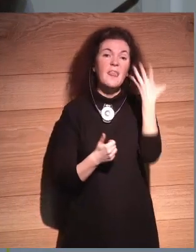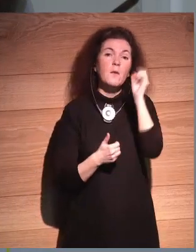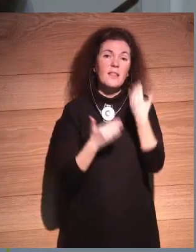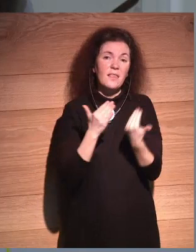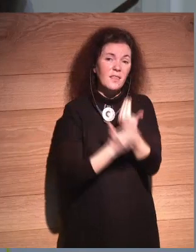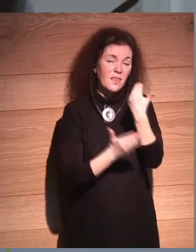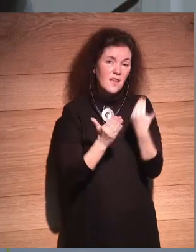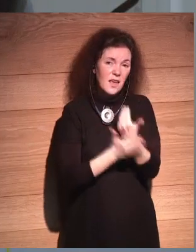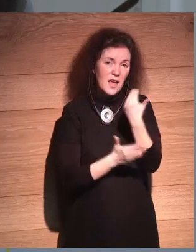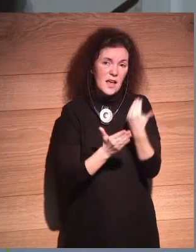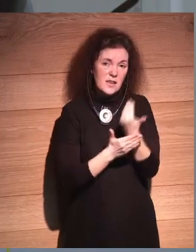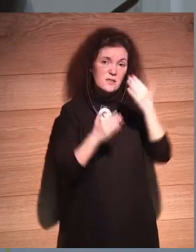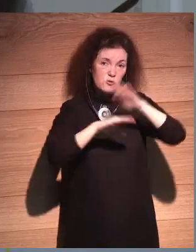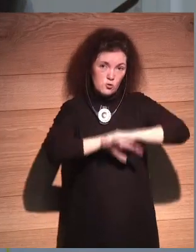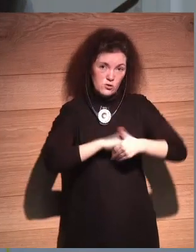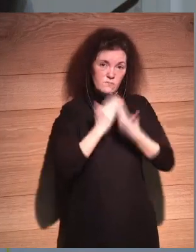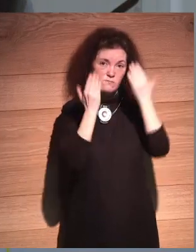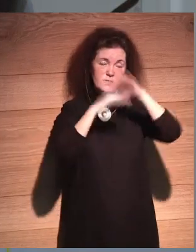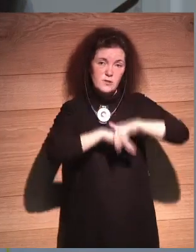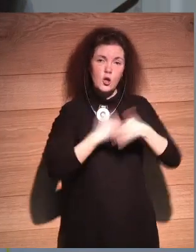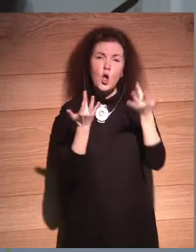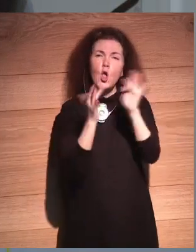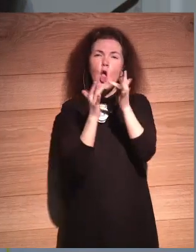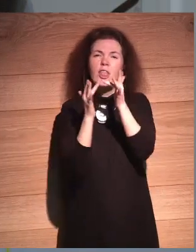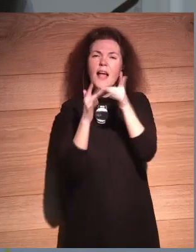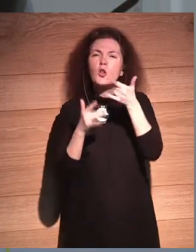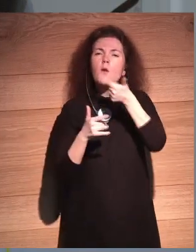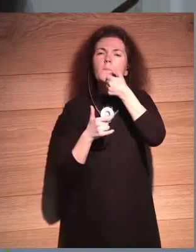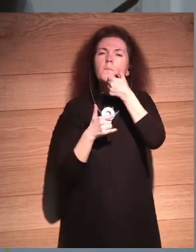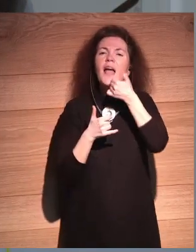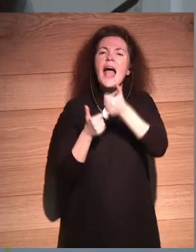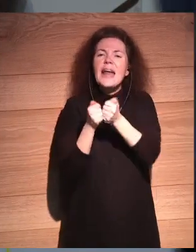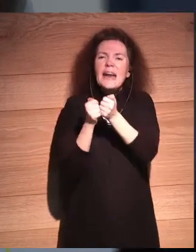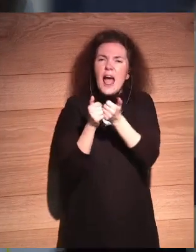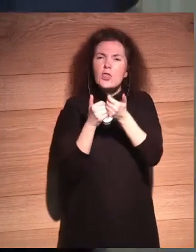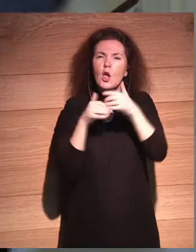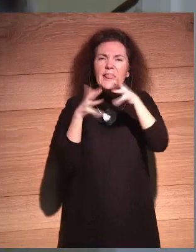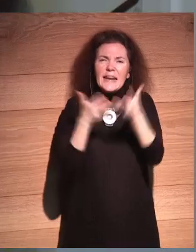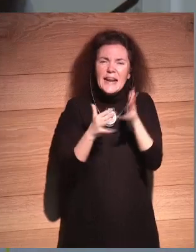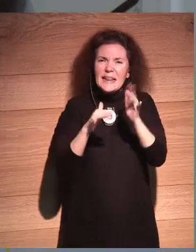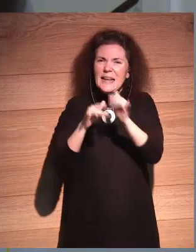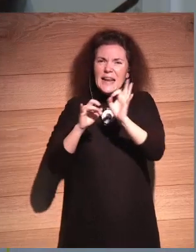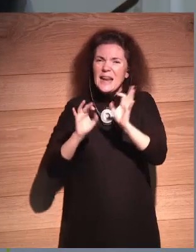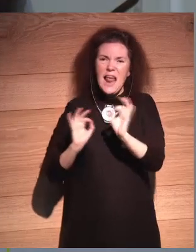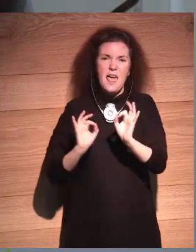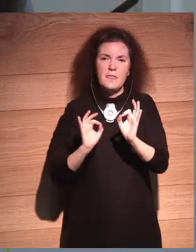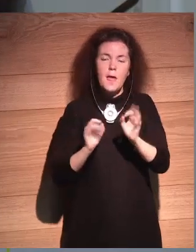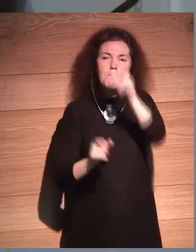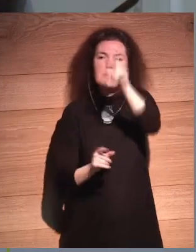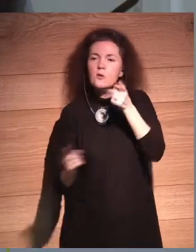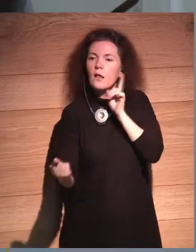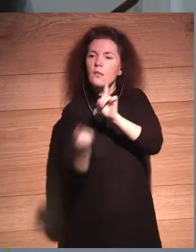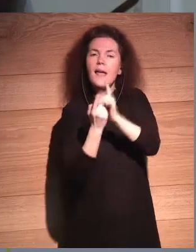50 días, con sus noches, no tuve contacto ni por radio ni por internet, ni vi a ningún ser